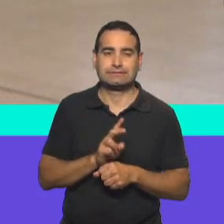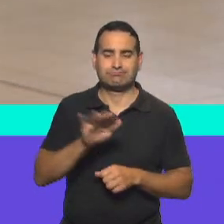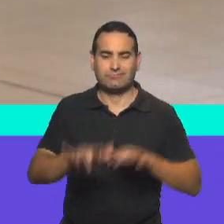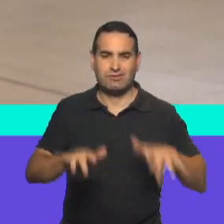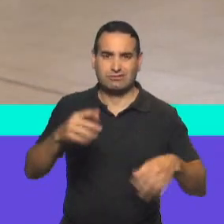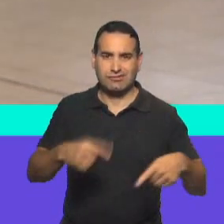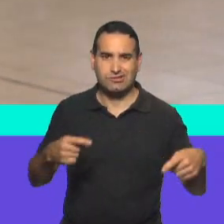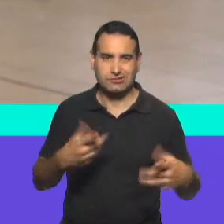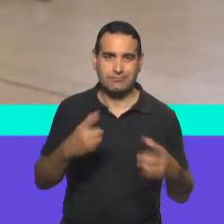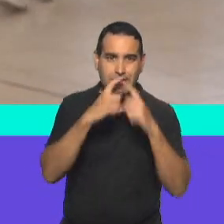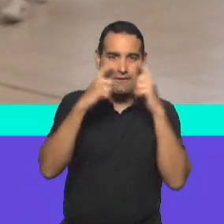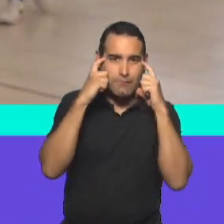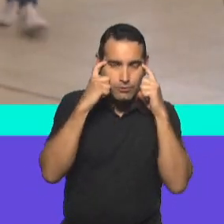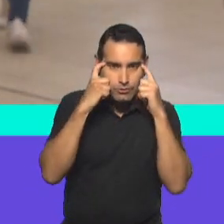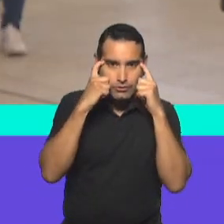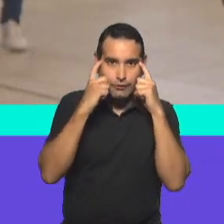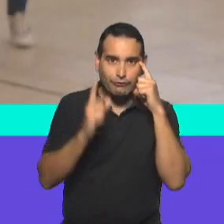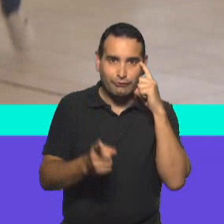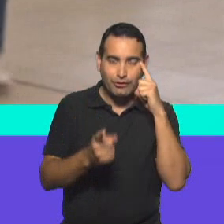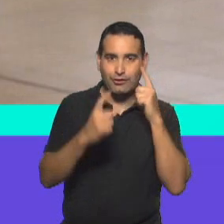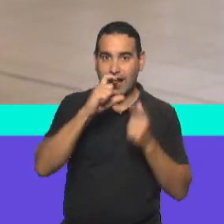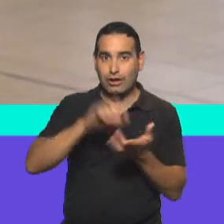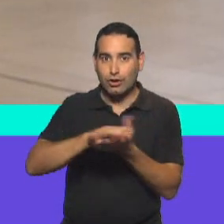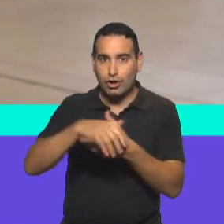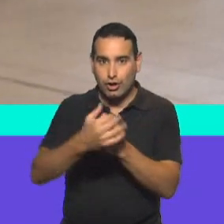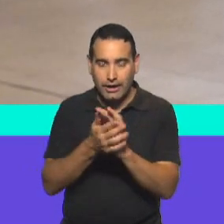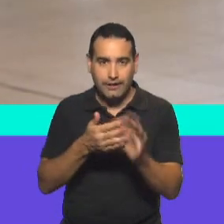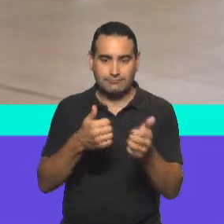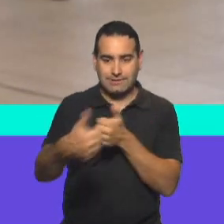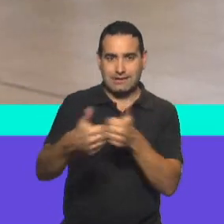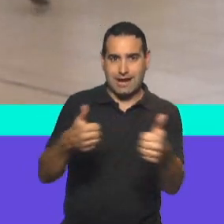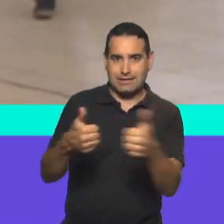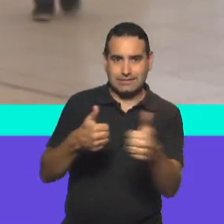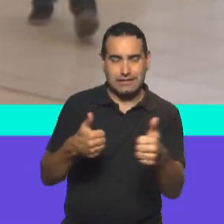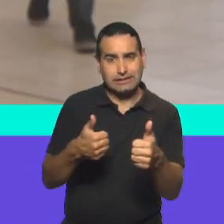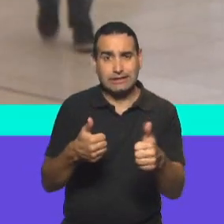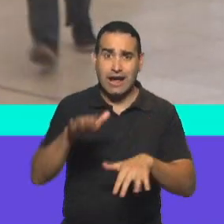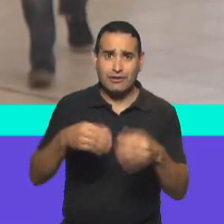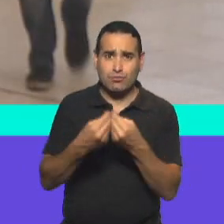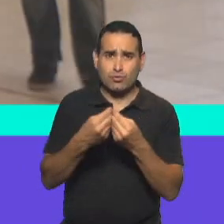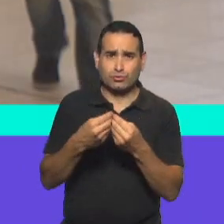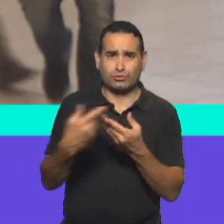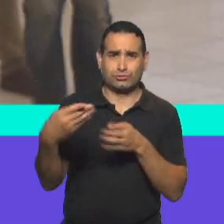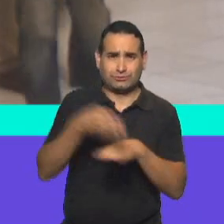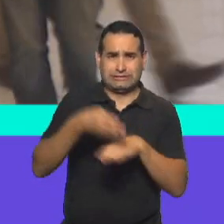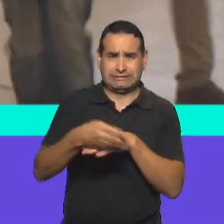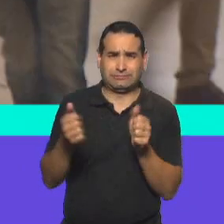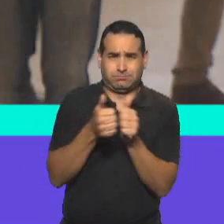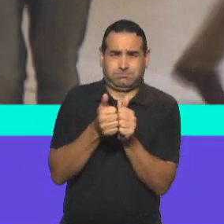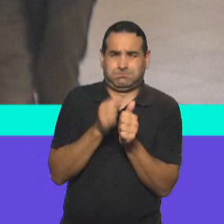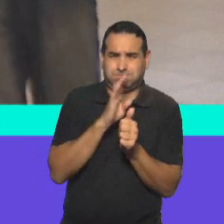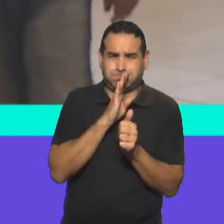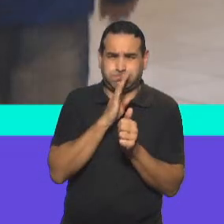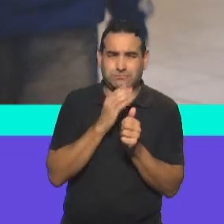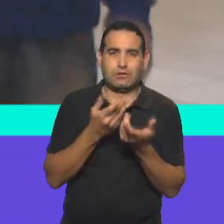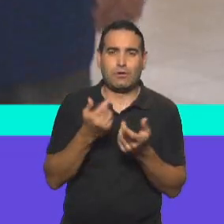tocar el tapabocas, el alcohol en gel, la distancia. A veces entra mucha gente, a veces hay que